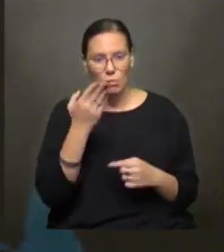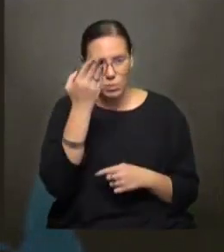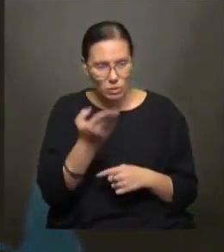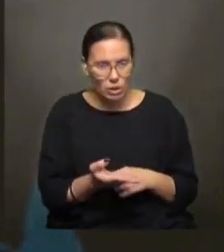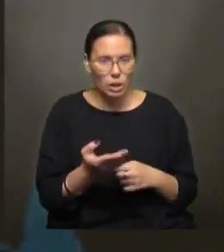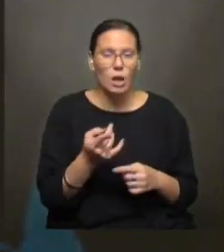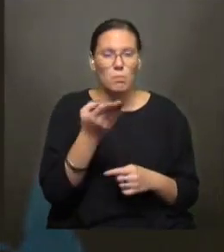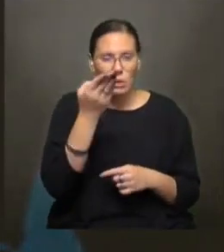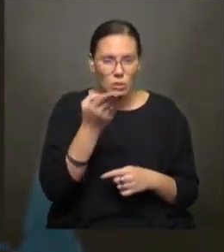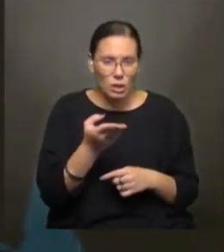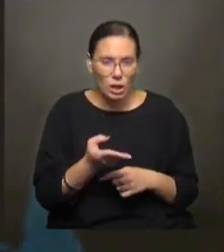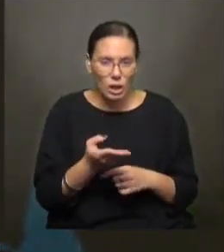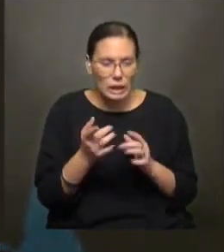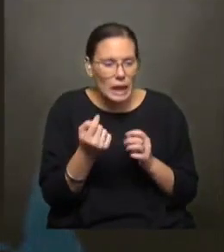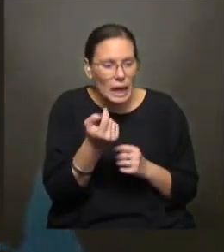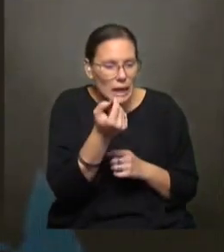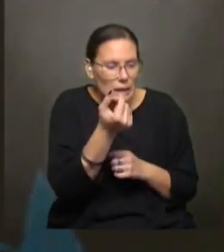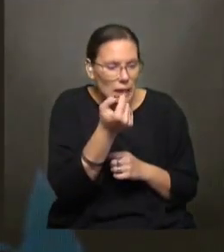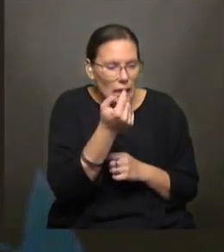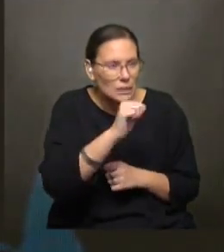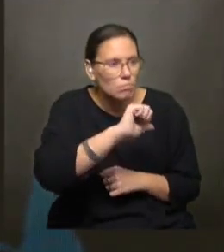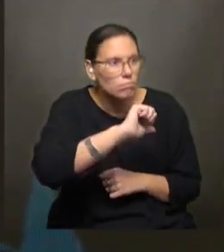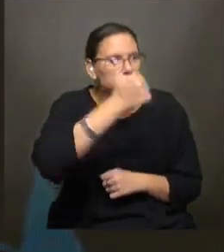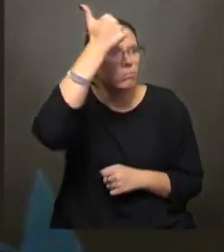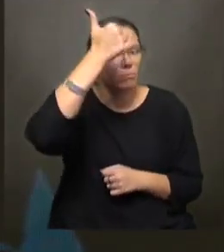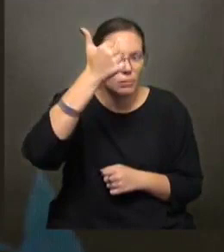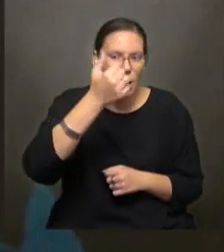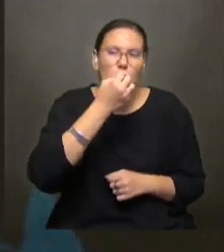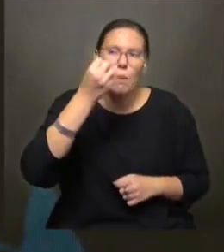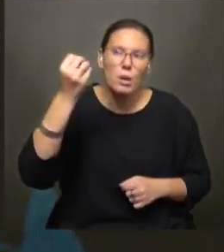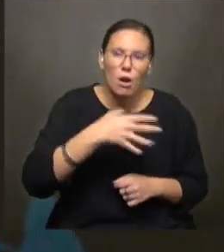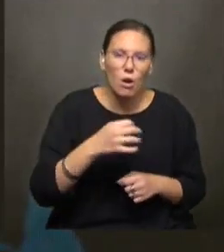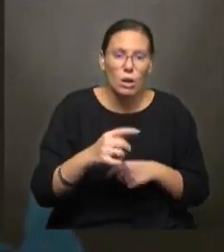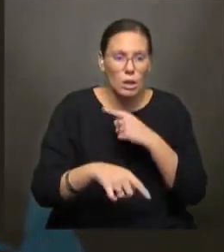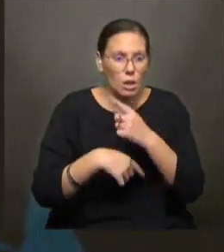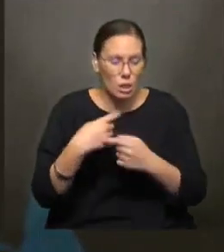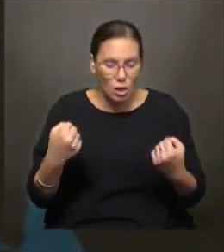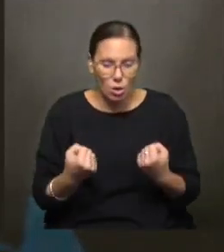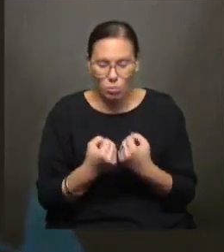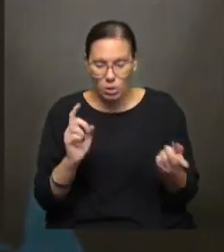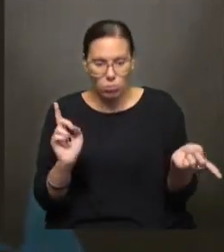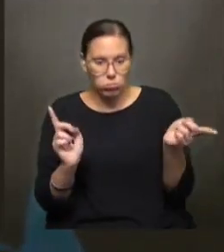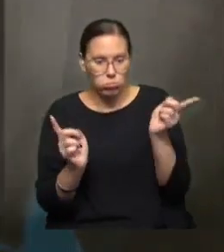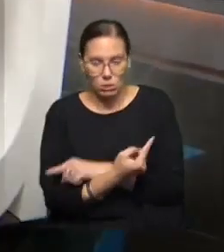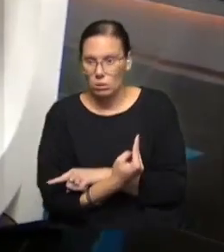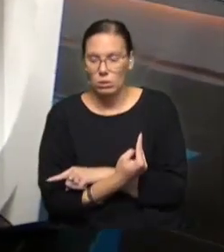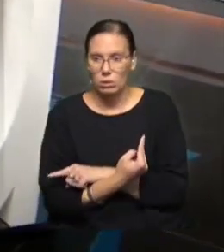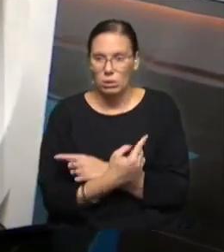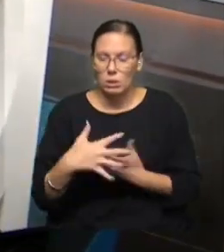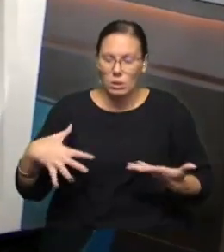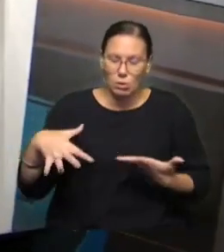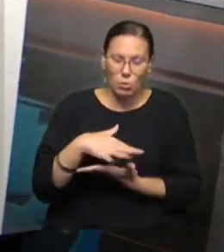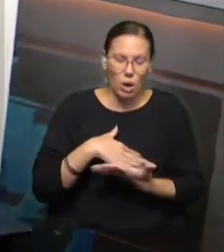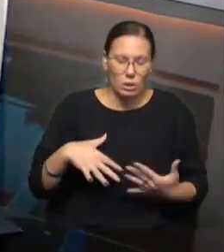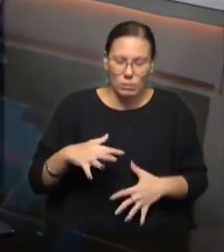no personaje que estuvo tan cerca de tocar el cielo con las manos y que de pronto se encuentran la antesala del infierno y bueno